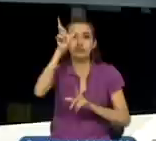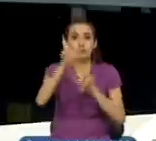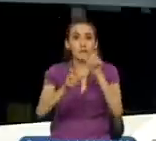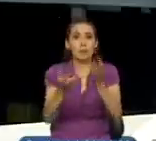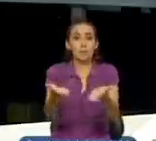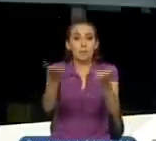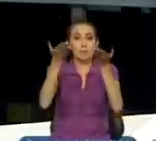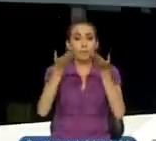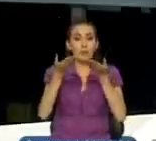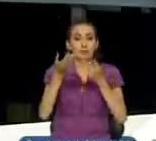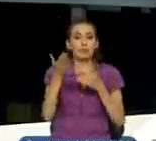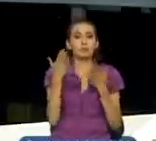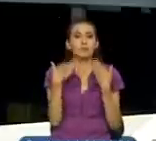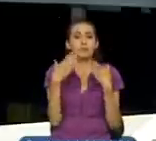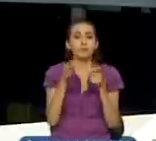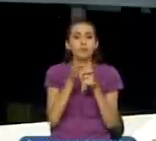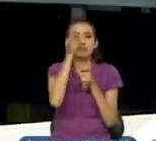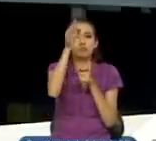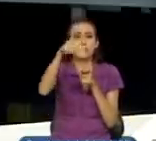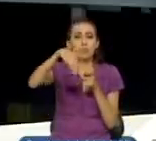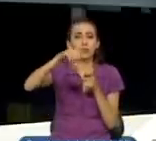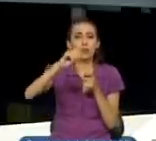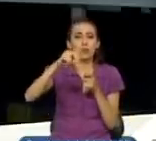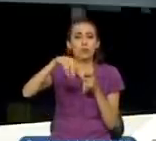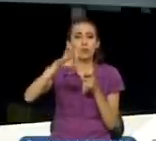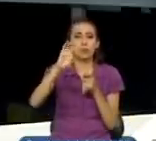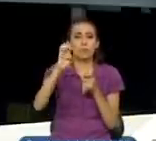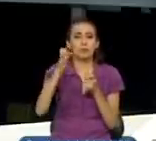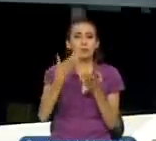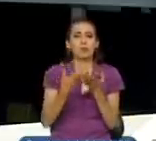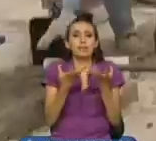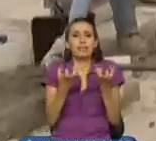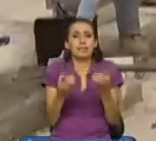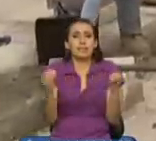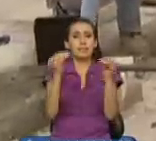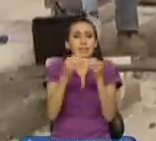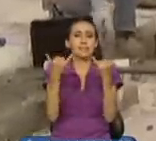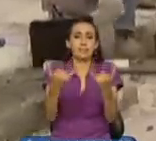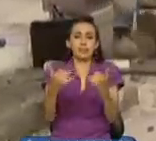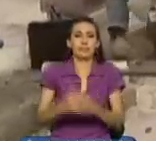guayaquileño de Montes Sinaí anhelan pronto tener su casa propia